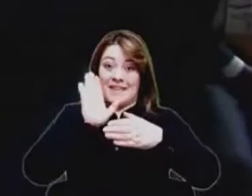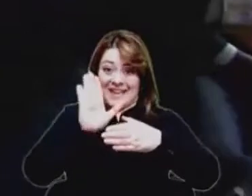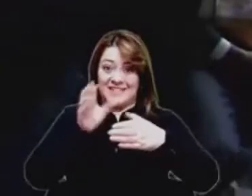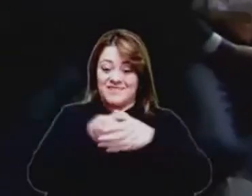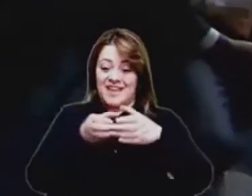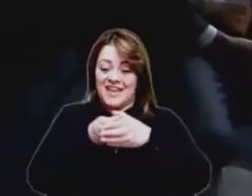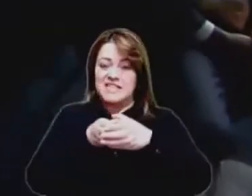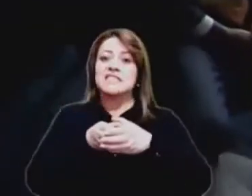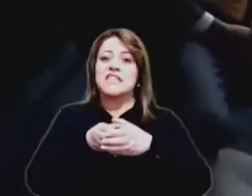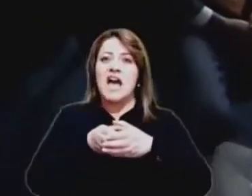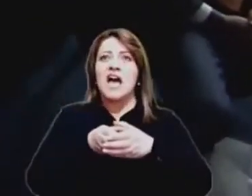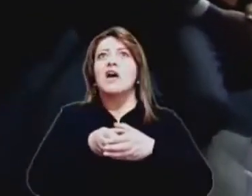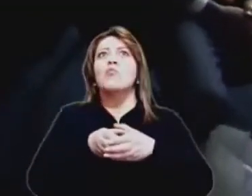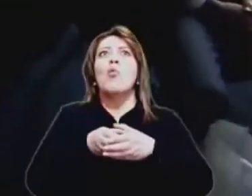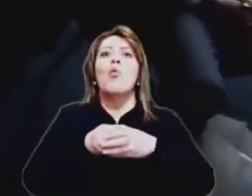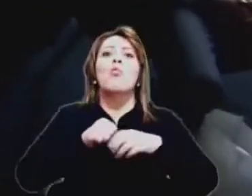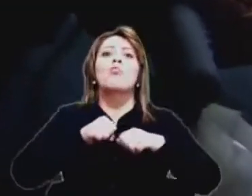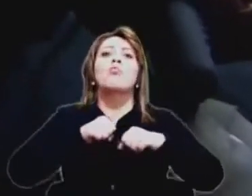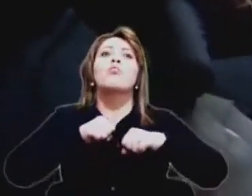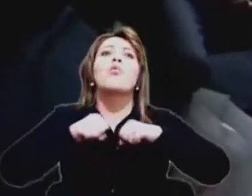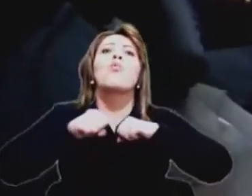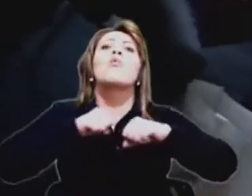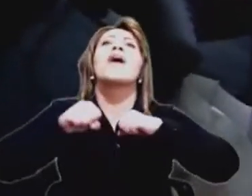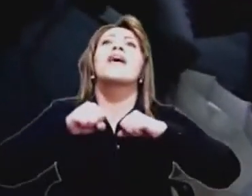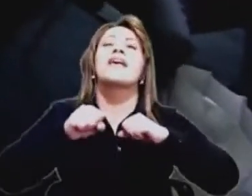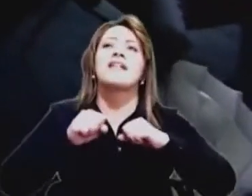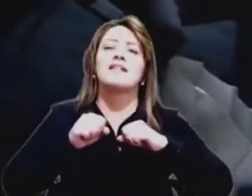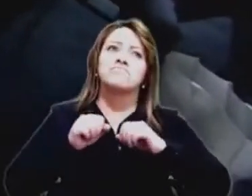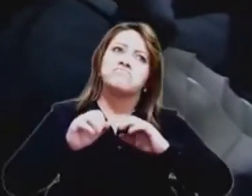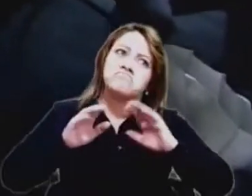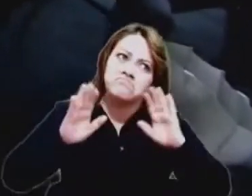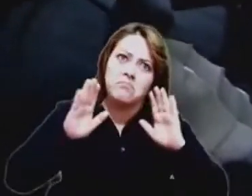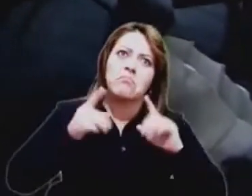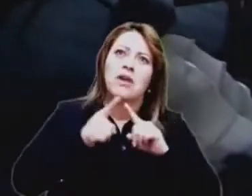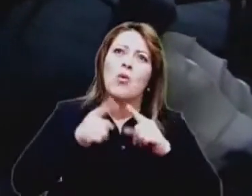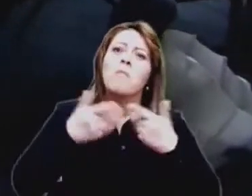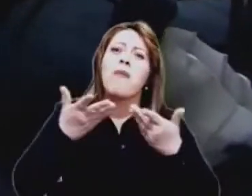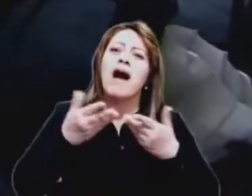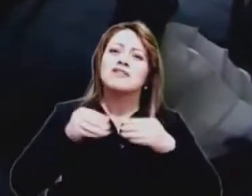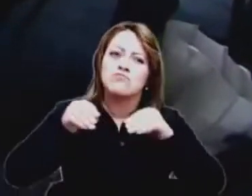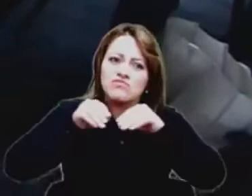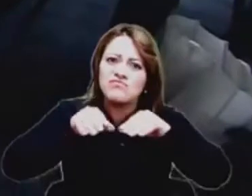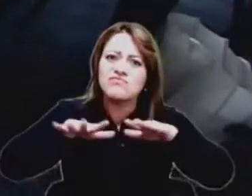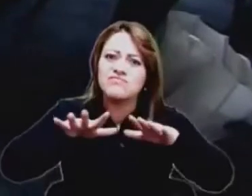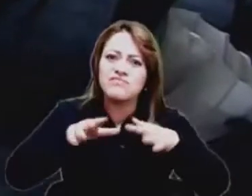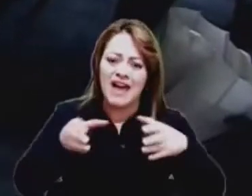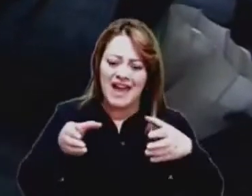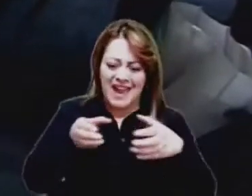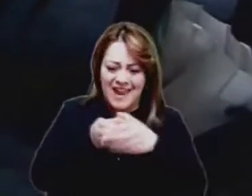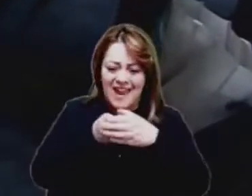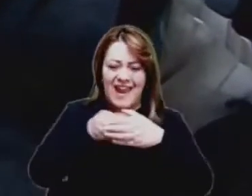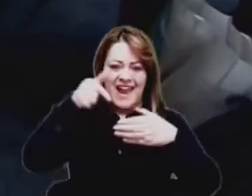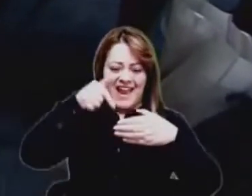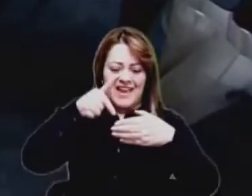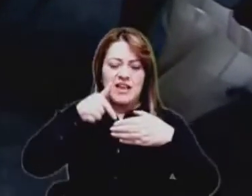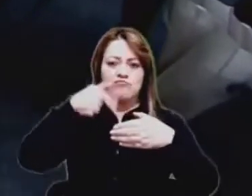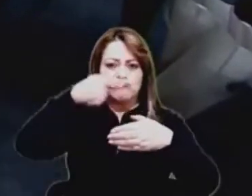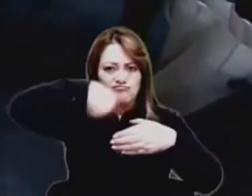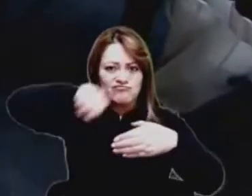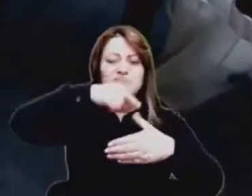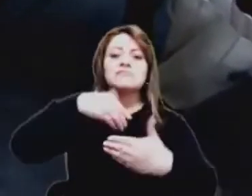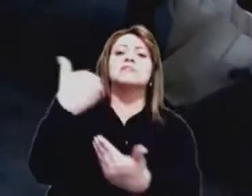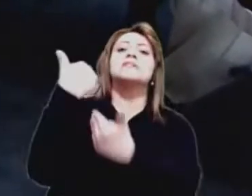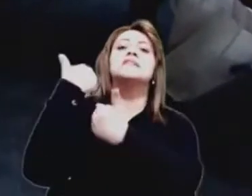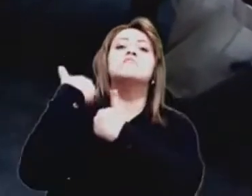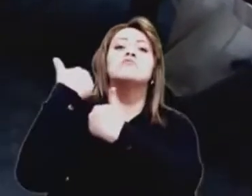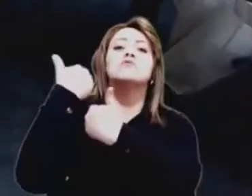promover la sin ninguna clase de filtro nosotros consideramos que en la agencia tenemos la responsabilidad de hacerle